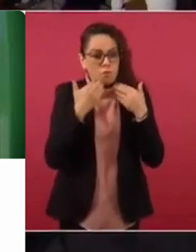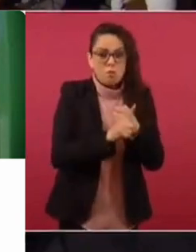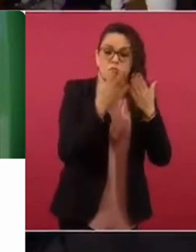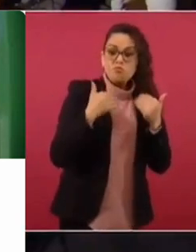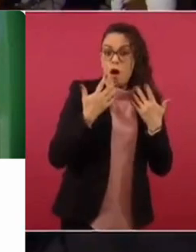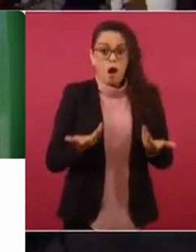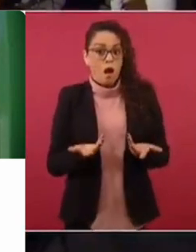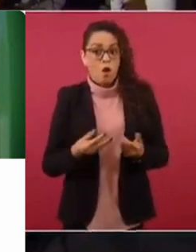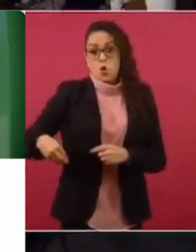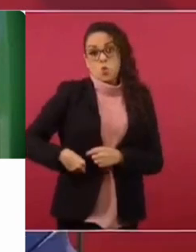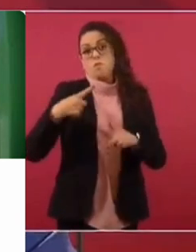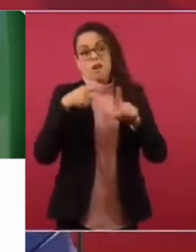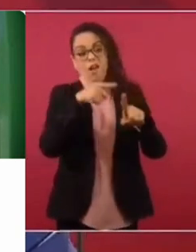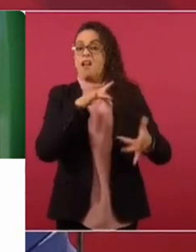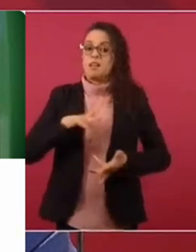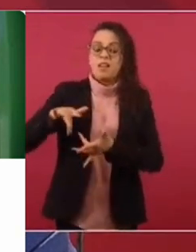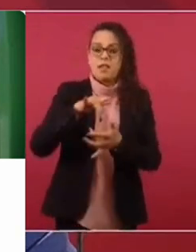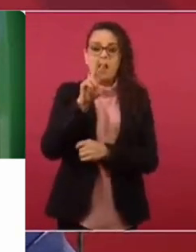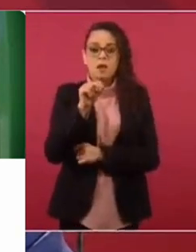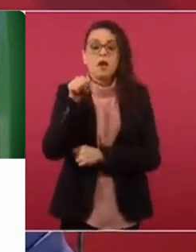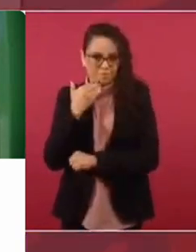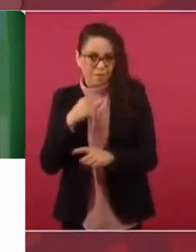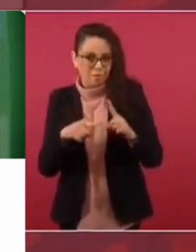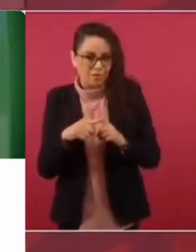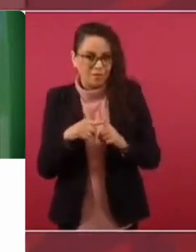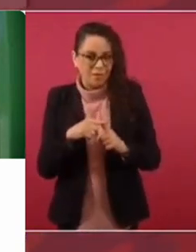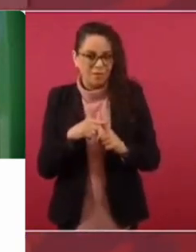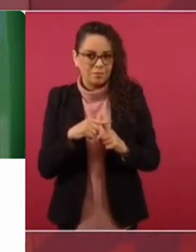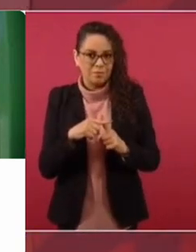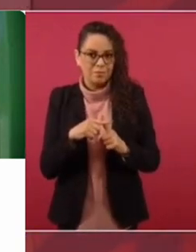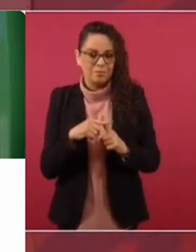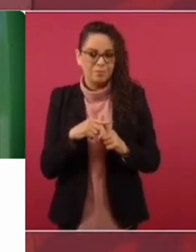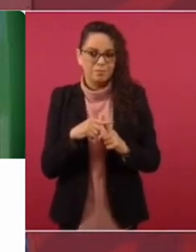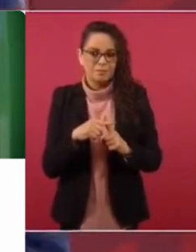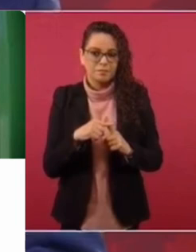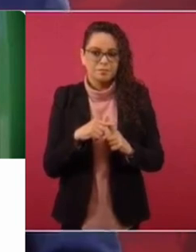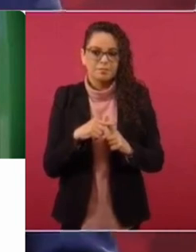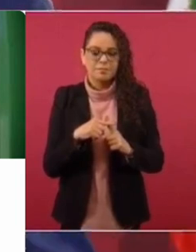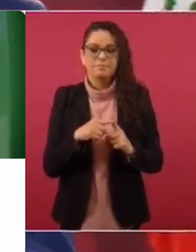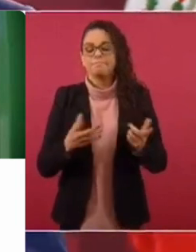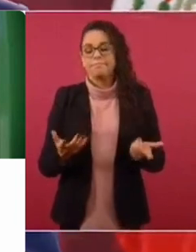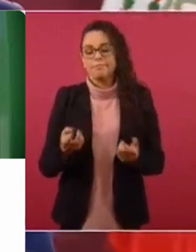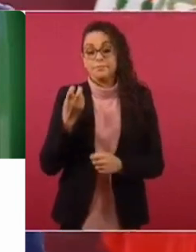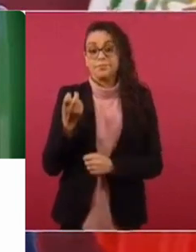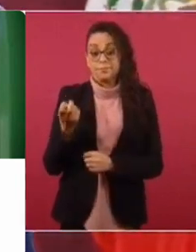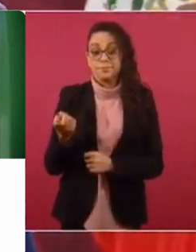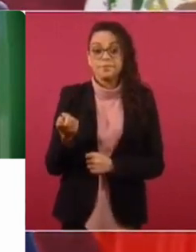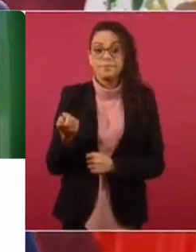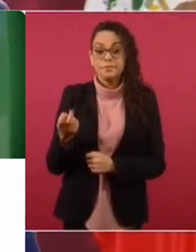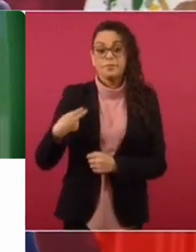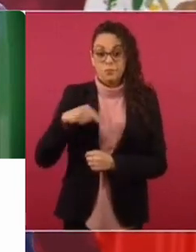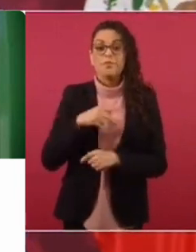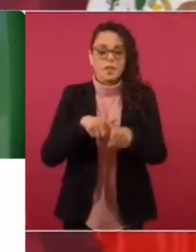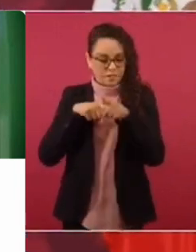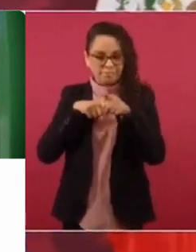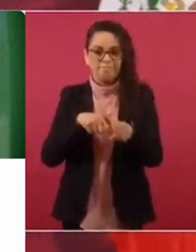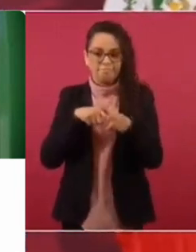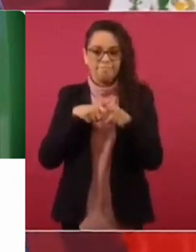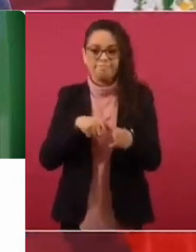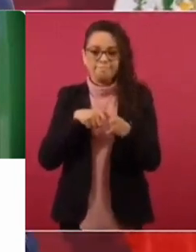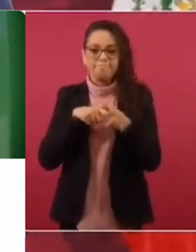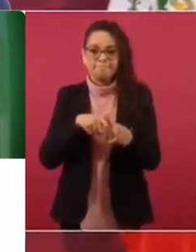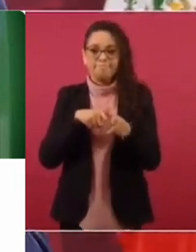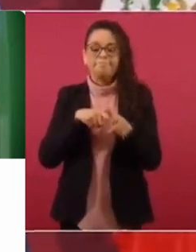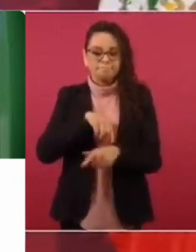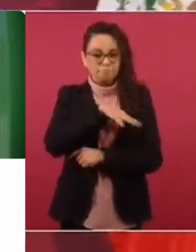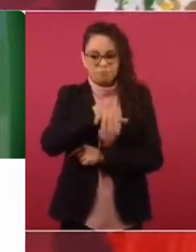la estoy echando a las redes. No, son fenómenos de comunicación. Entonces, estamos buscando